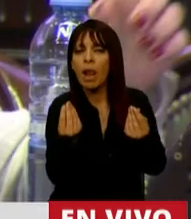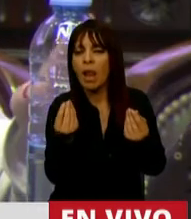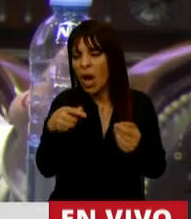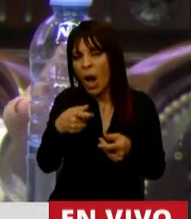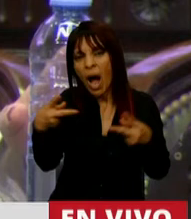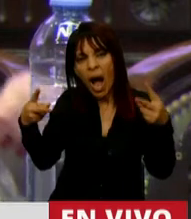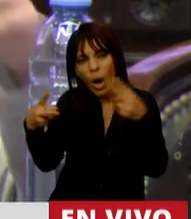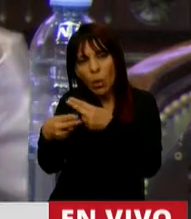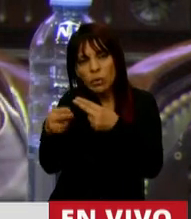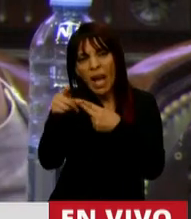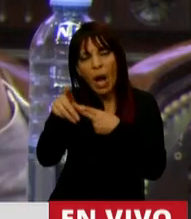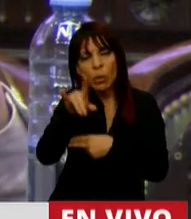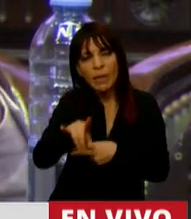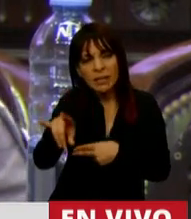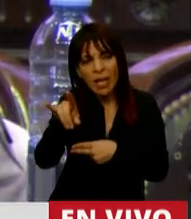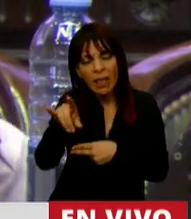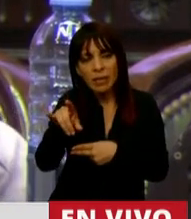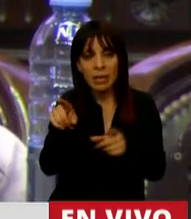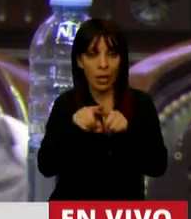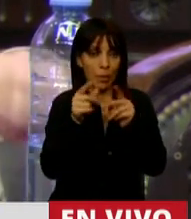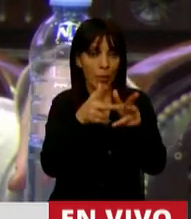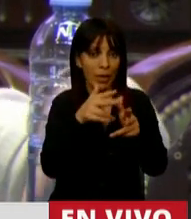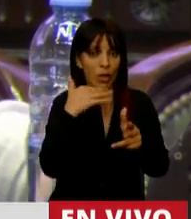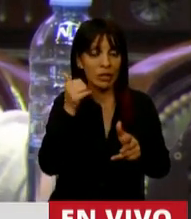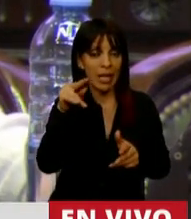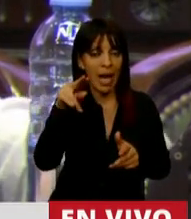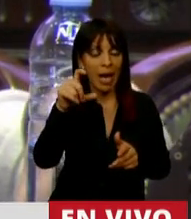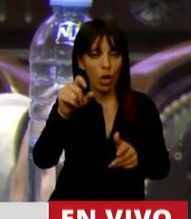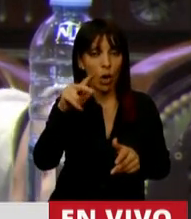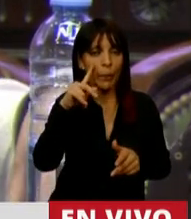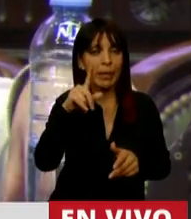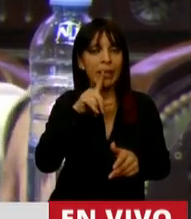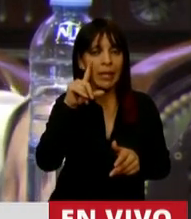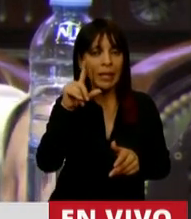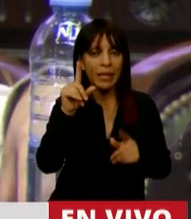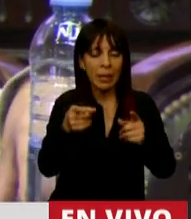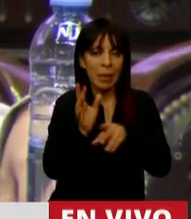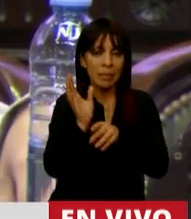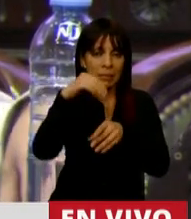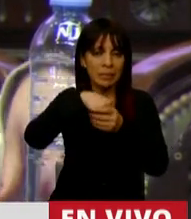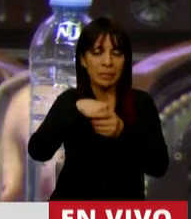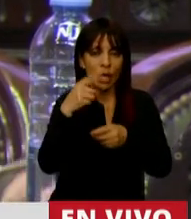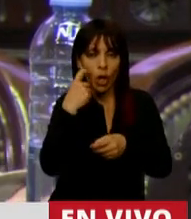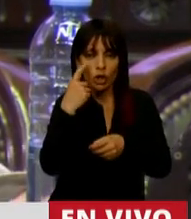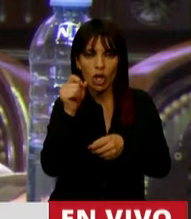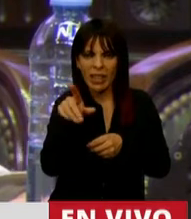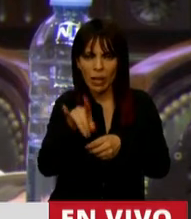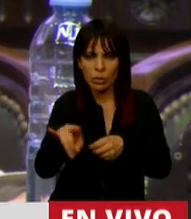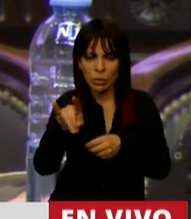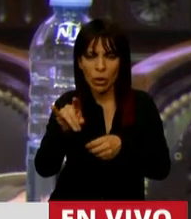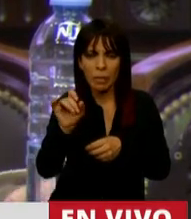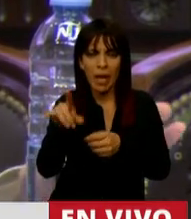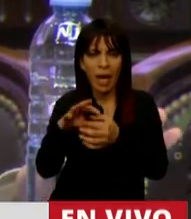sector universitario y además, como ya dijo el diputado Jacobiti, incorporando controles violatorios de la autonomía de las